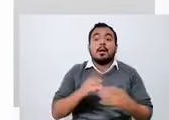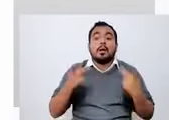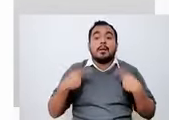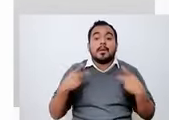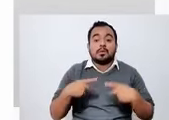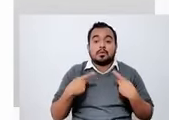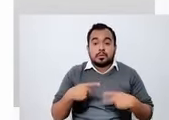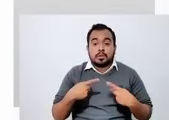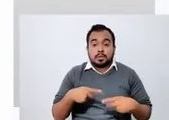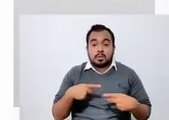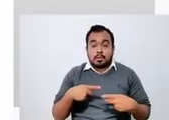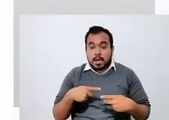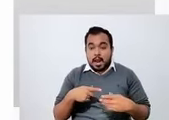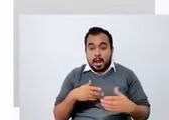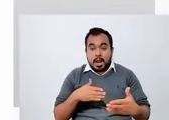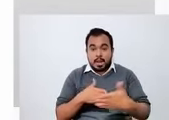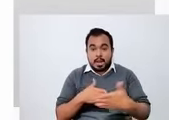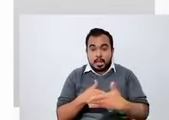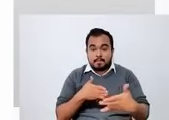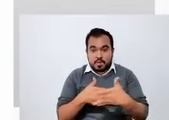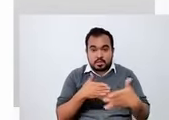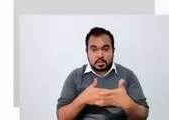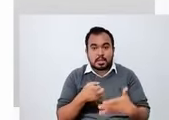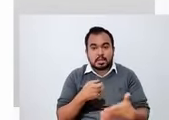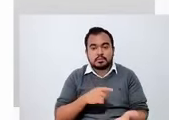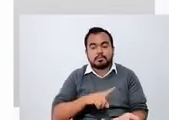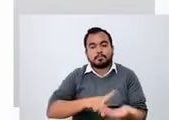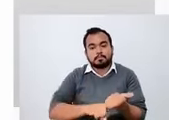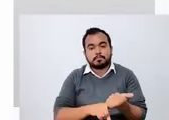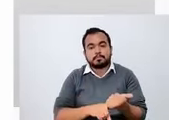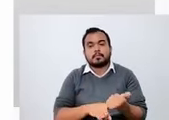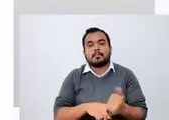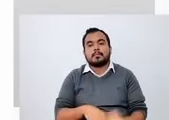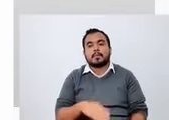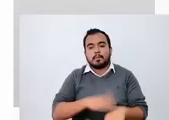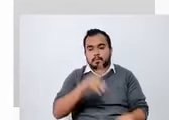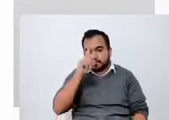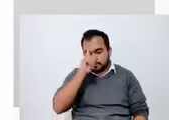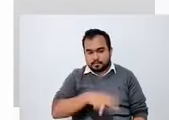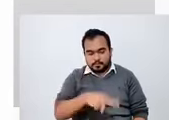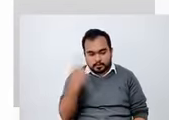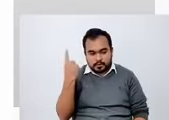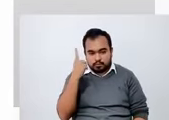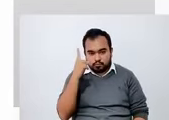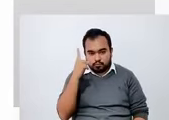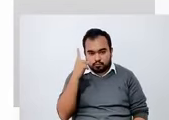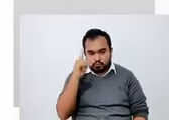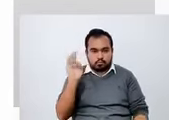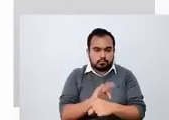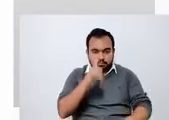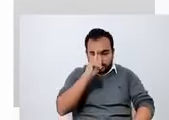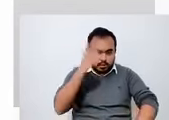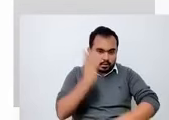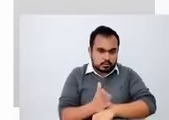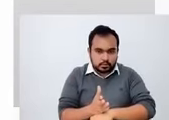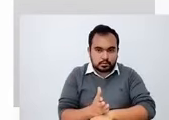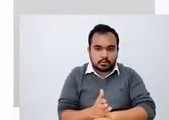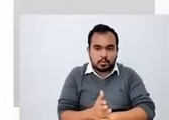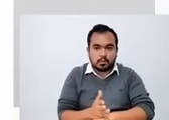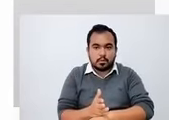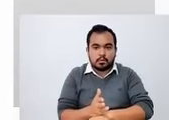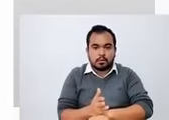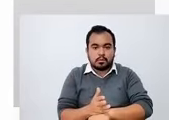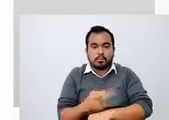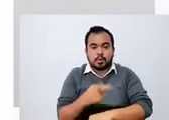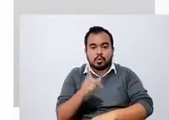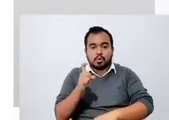por encima de unos límites, pero sí, hasta esos límites hay un argumento prima facie a favor de su punición. Todo lo que limita el tiempo fundamenta, ya hemos